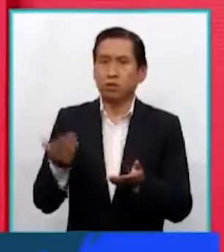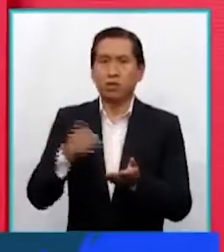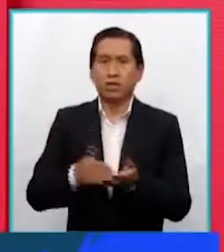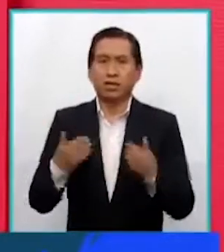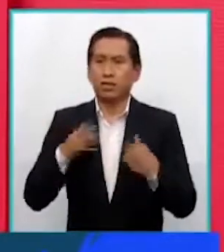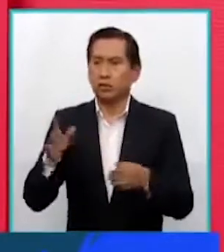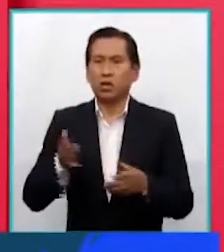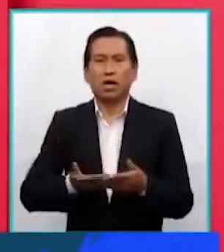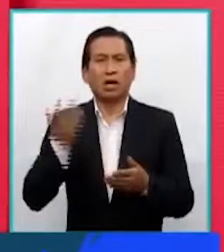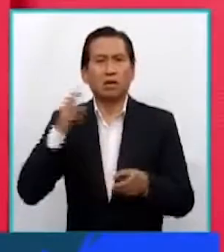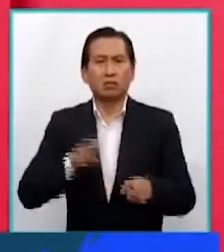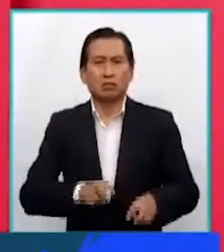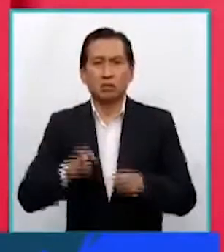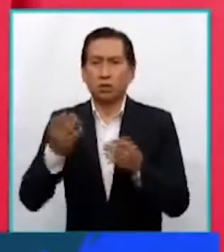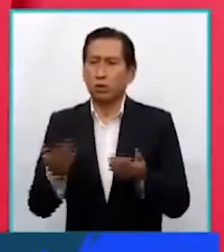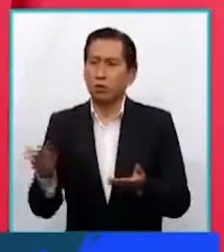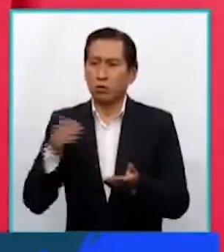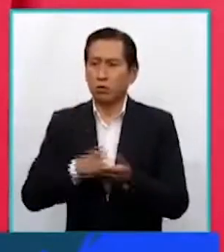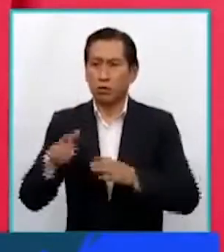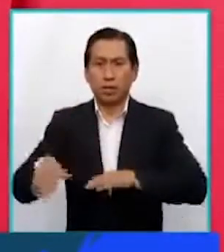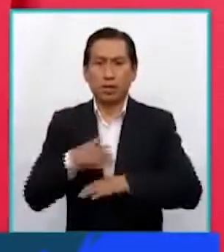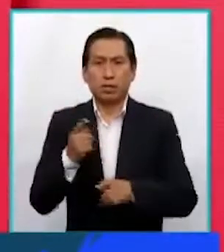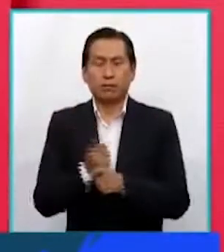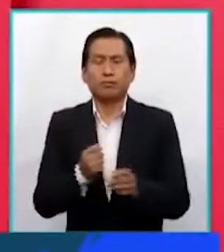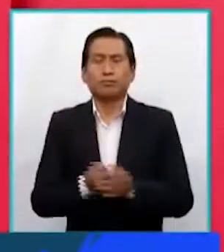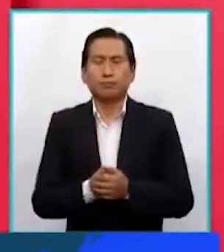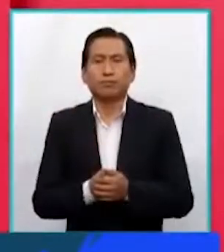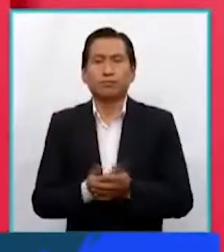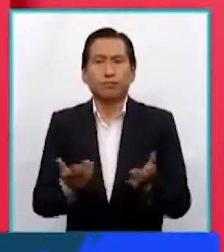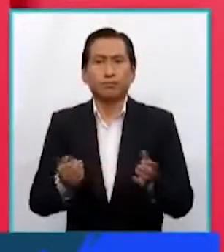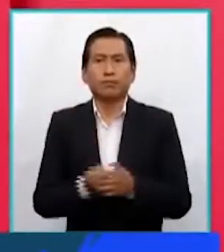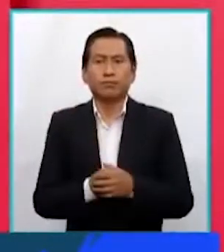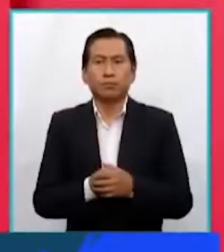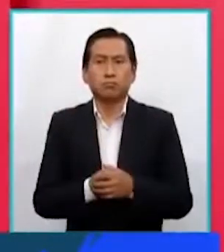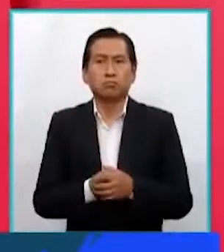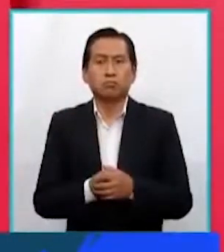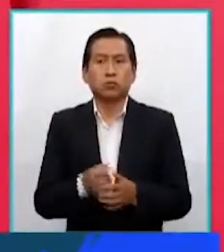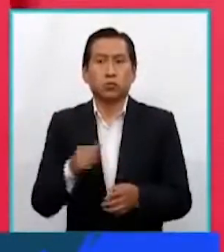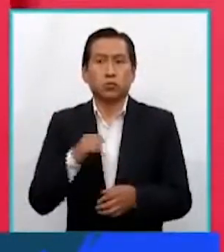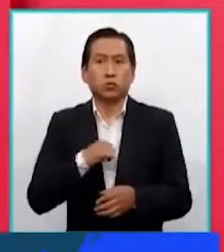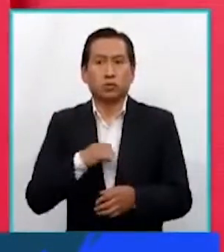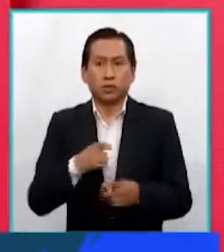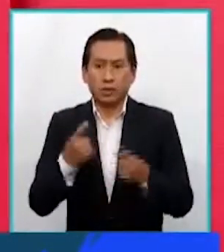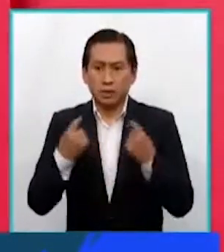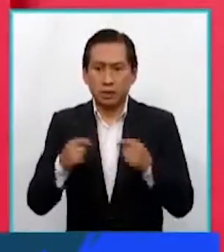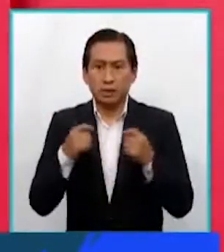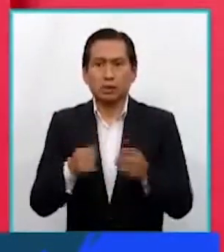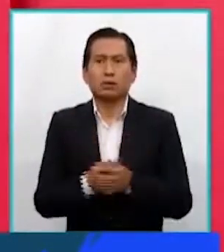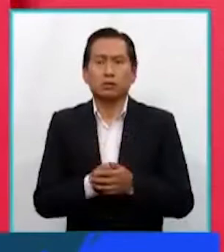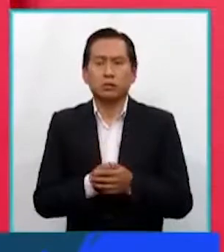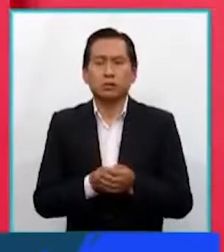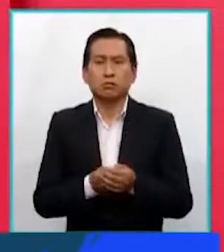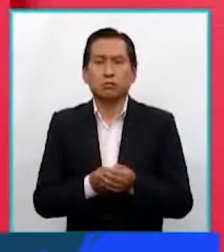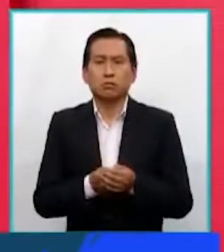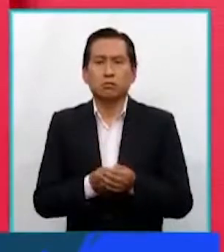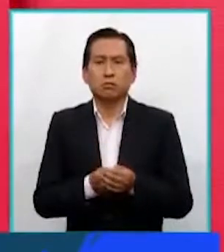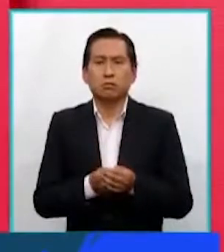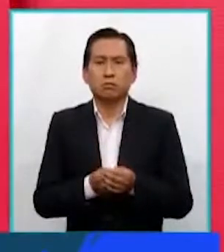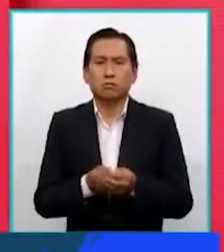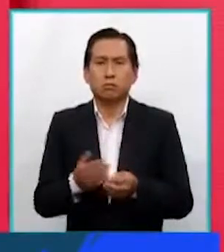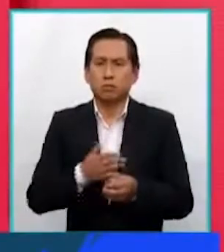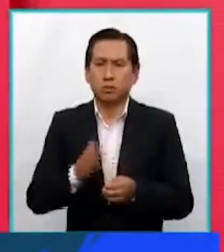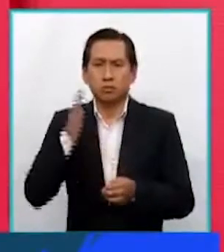retorno de su viaje en la calle. Y yo estaba tratando de un poco expandir